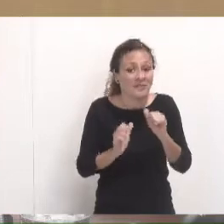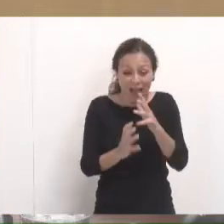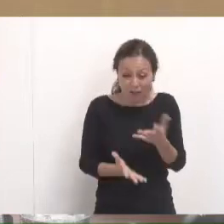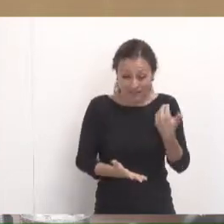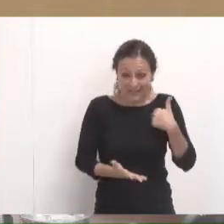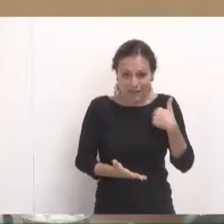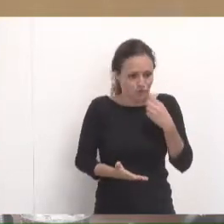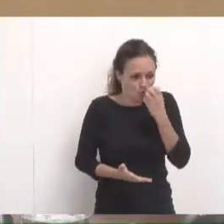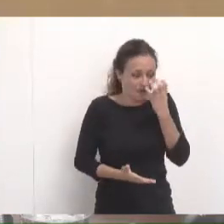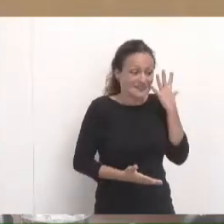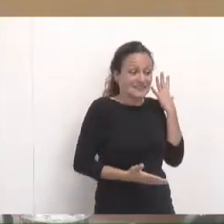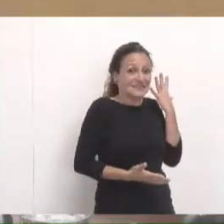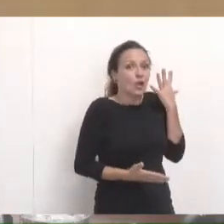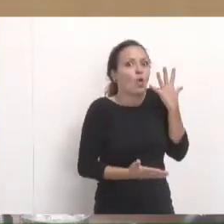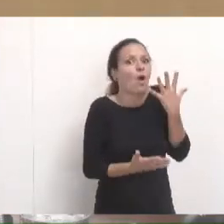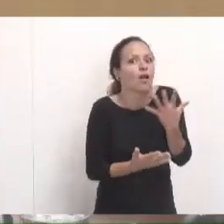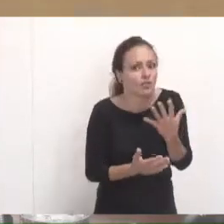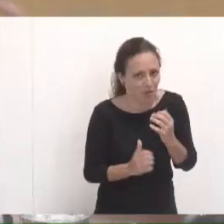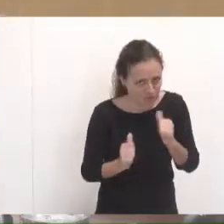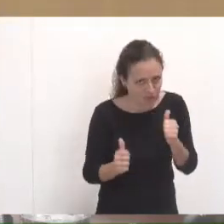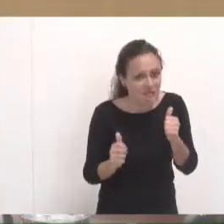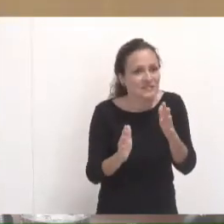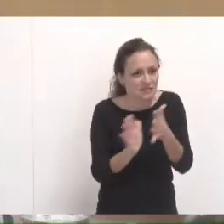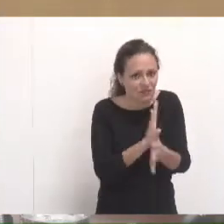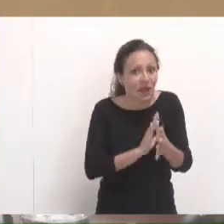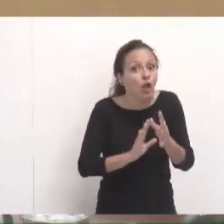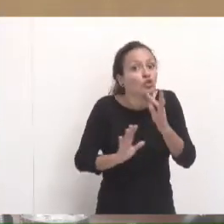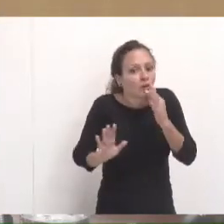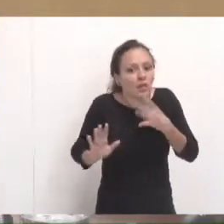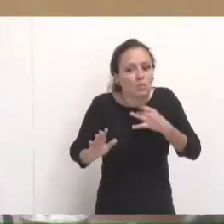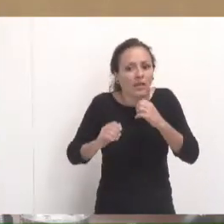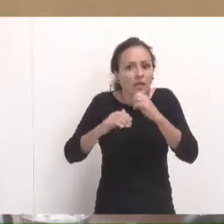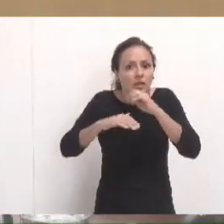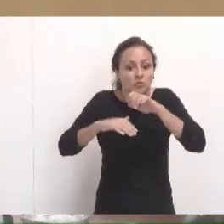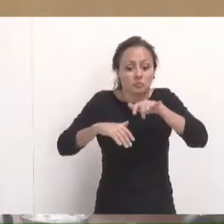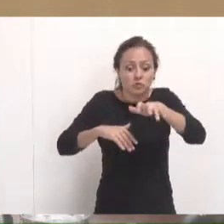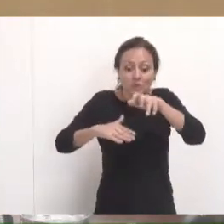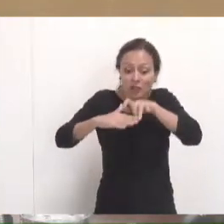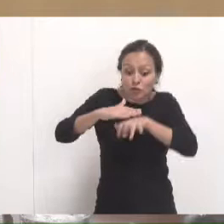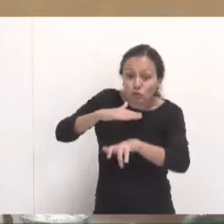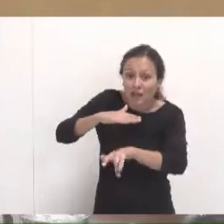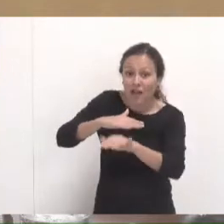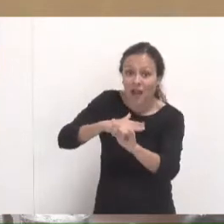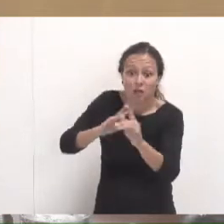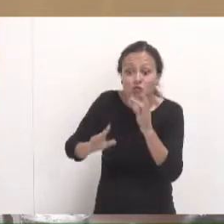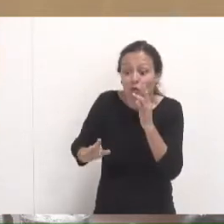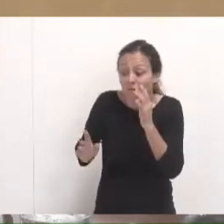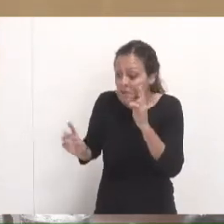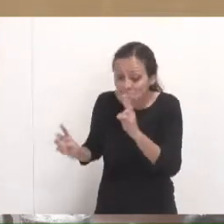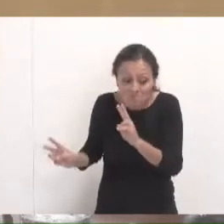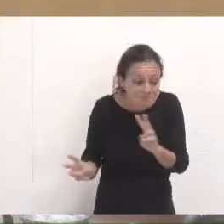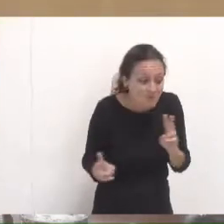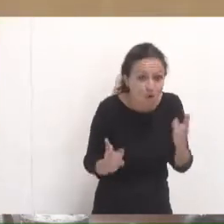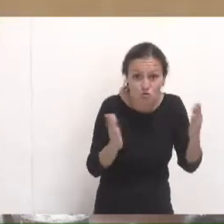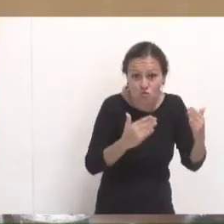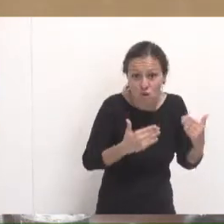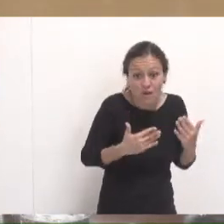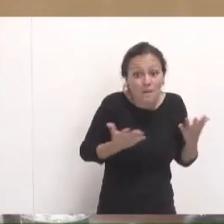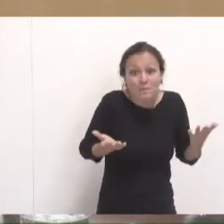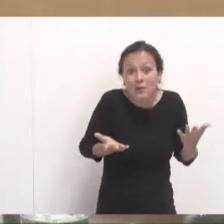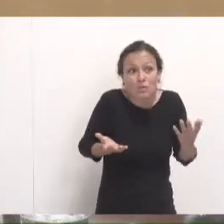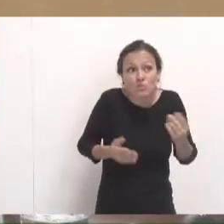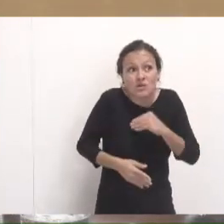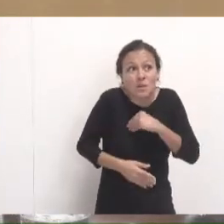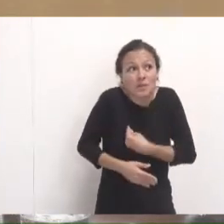otros puntos que estén en fase subterránea y todavía no se haya manifestado. Pero, por desgracia, hasta que no se vayan manifestando